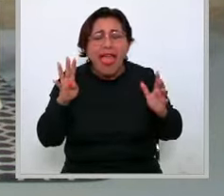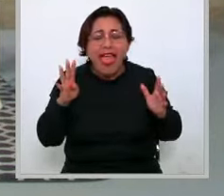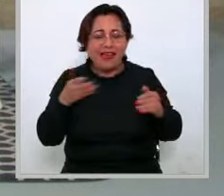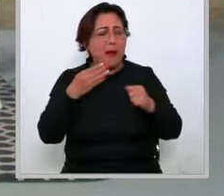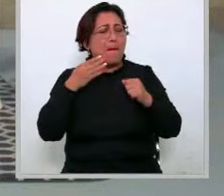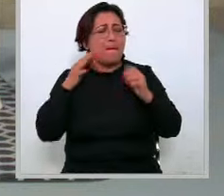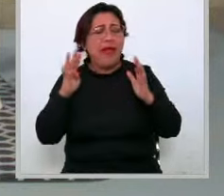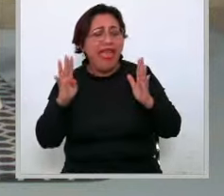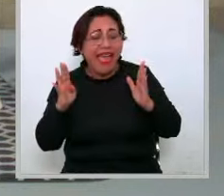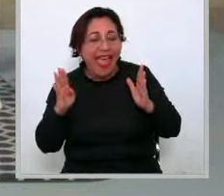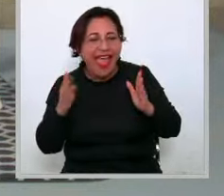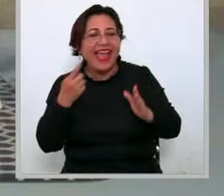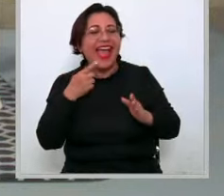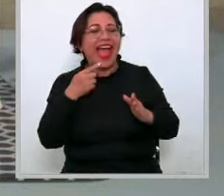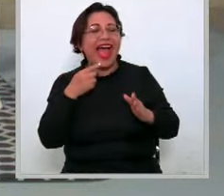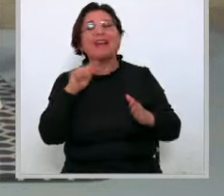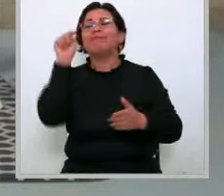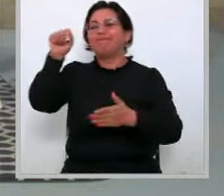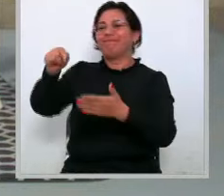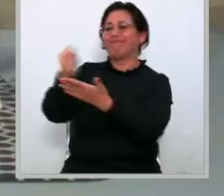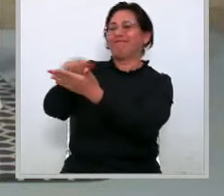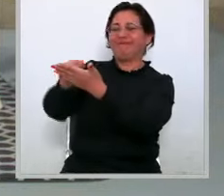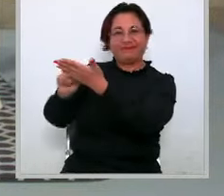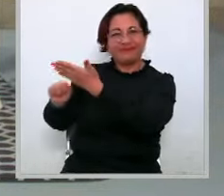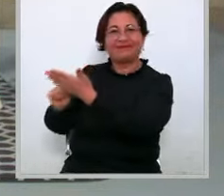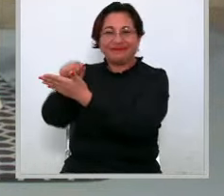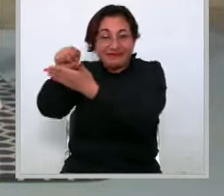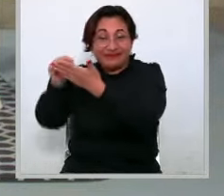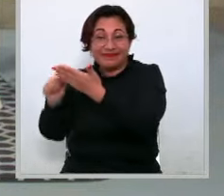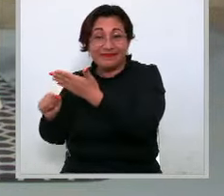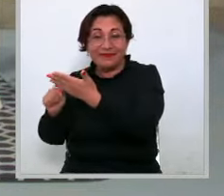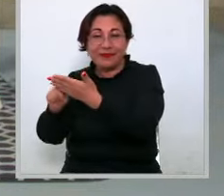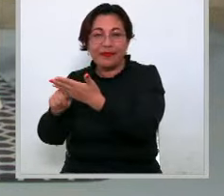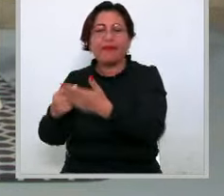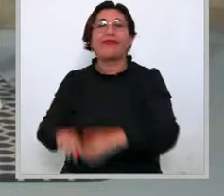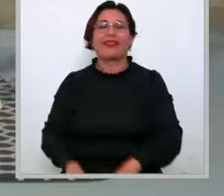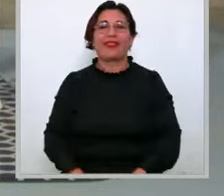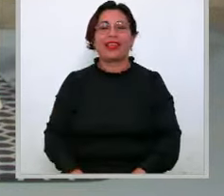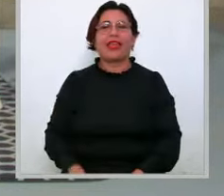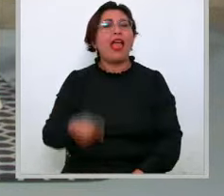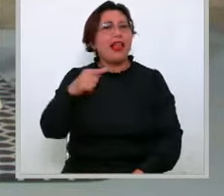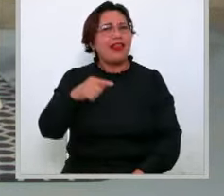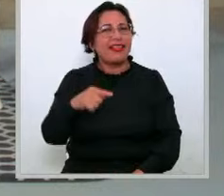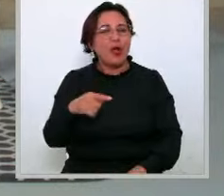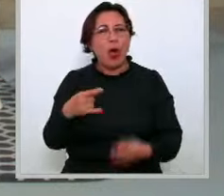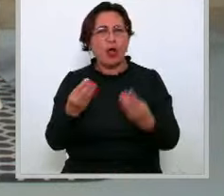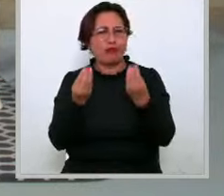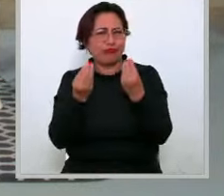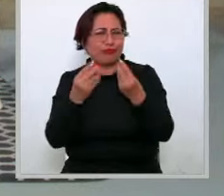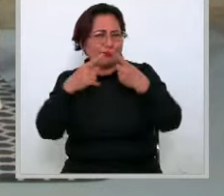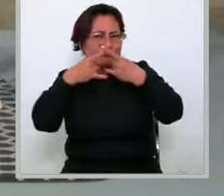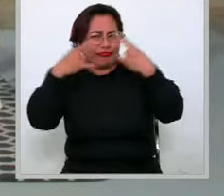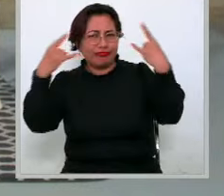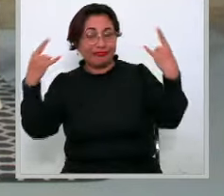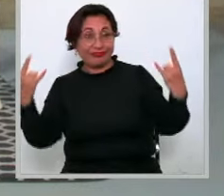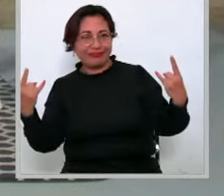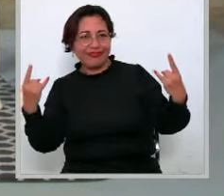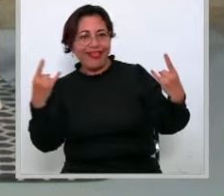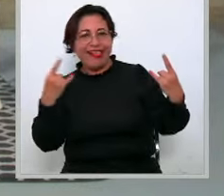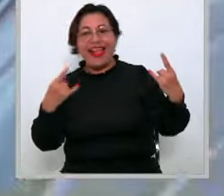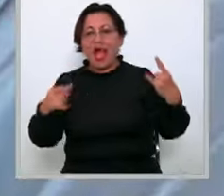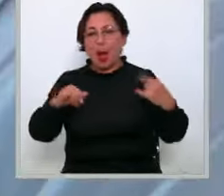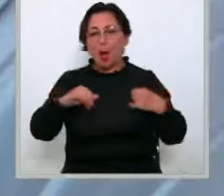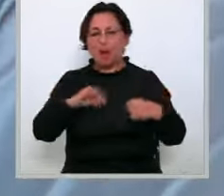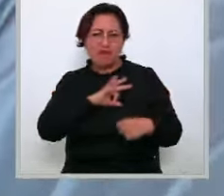así pasaba. Y es que hay que mencionar que hay muchos cuentos que también son interactivos, como ese que también tú tienes, Dana, porque debo decirlo, Dana es una niña